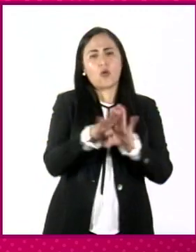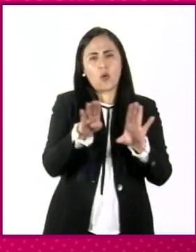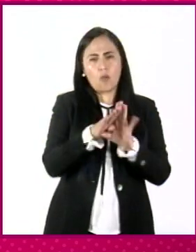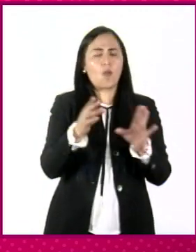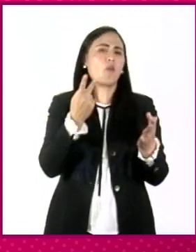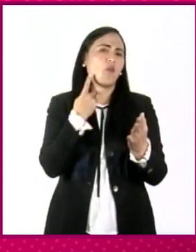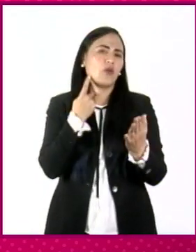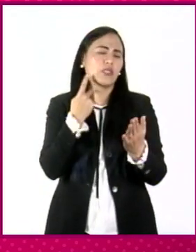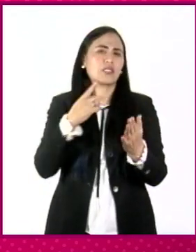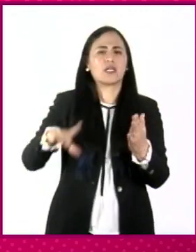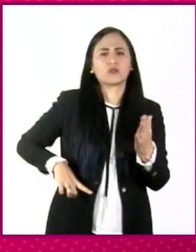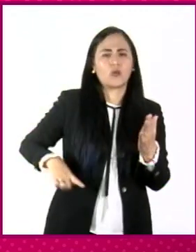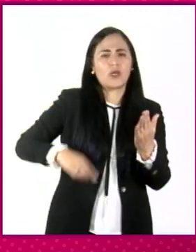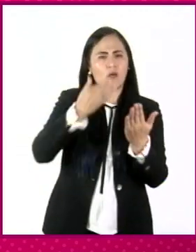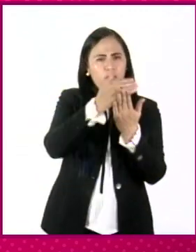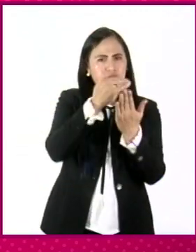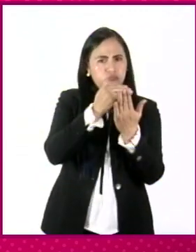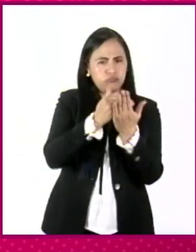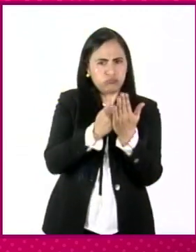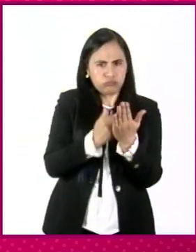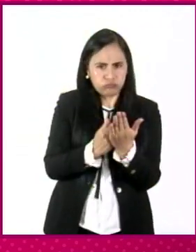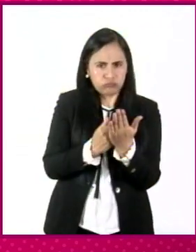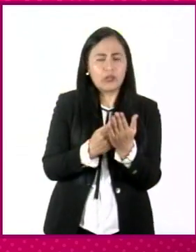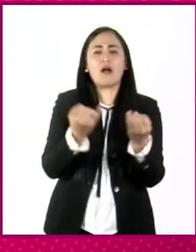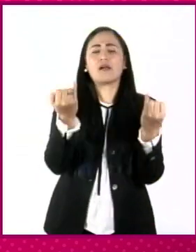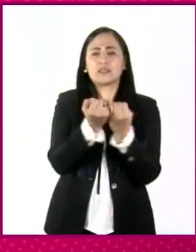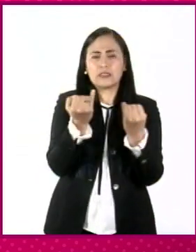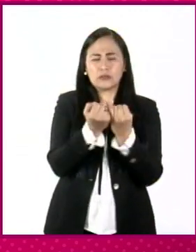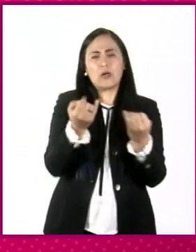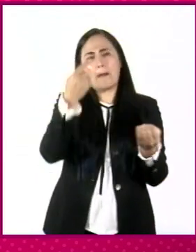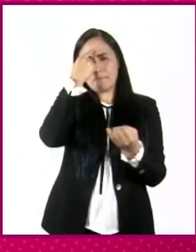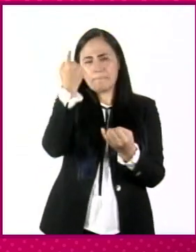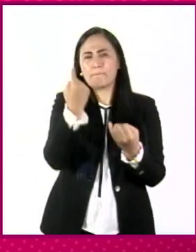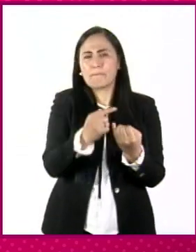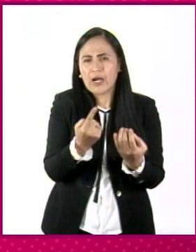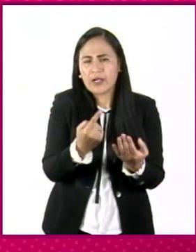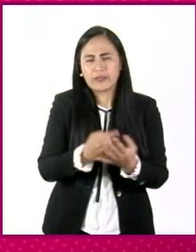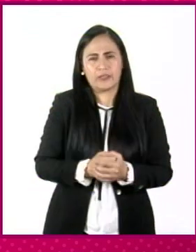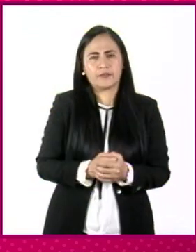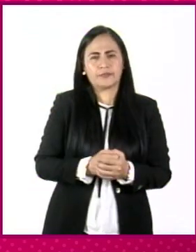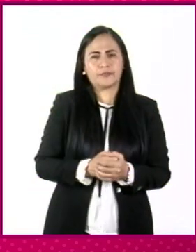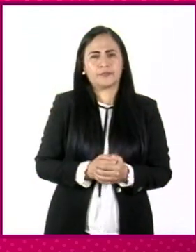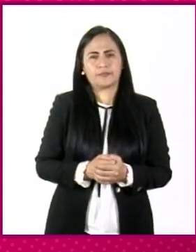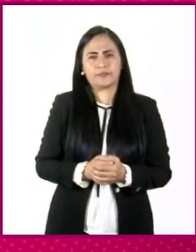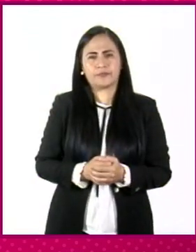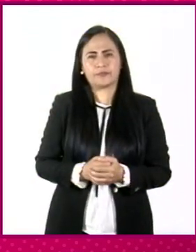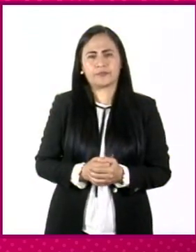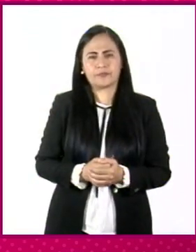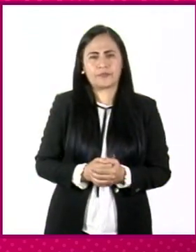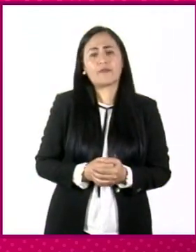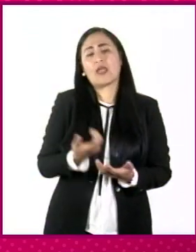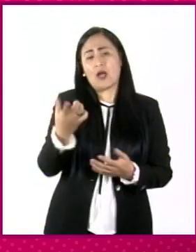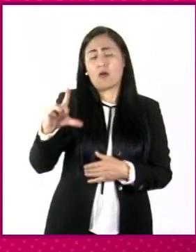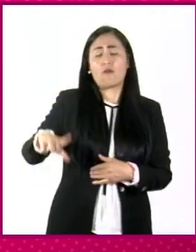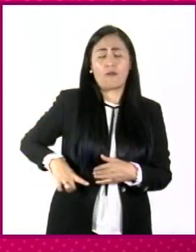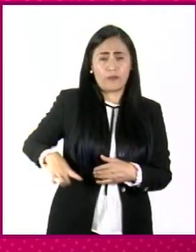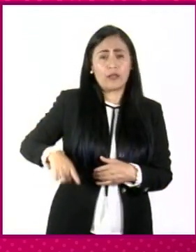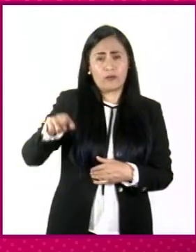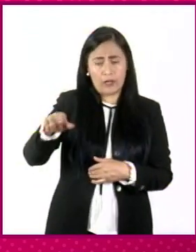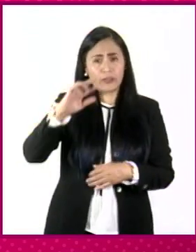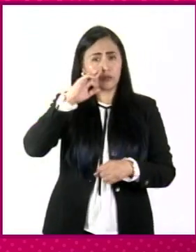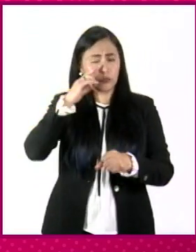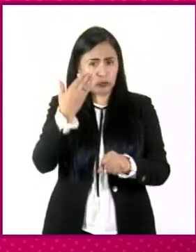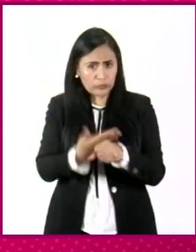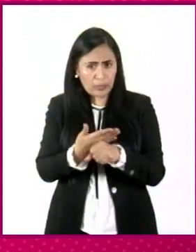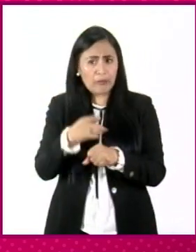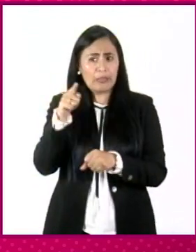políticas públicas y cuáles son los tintes de estas políticas públicas que desde luego son responsabilidad del Estado, de las decisiones